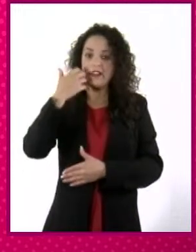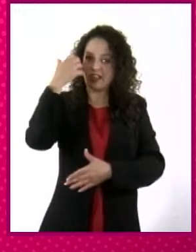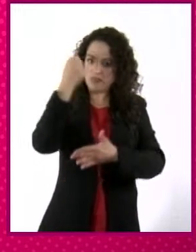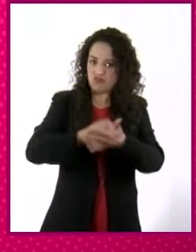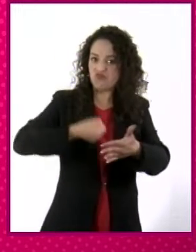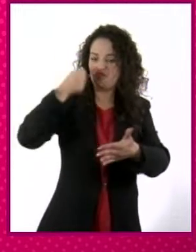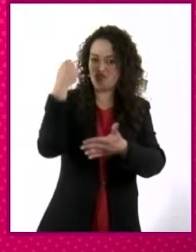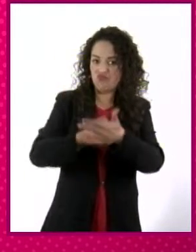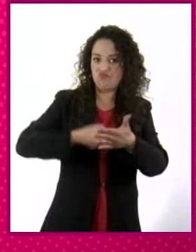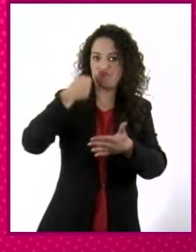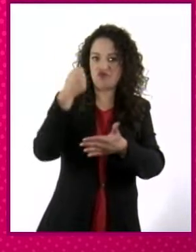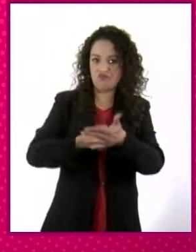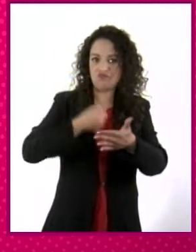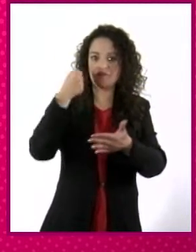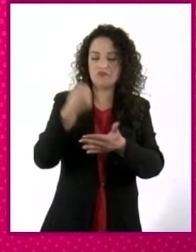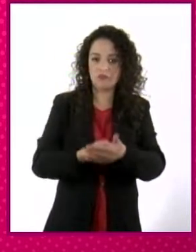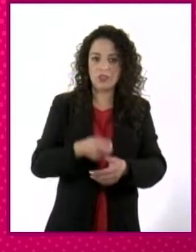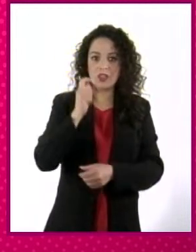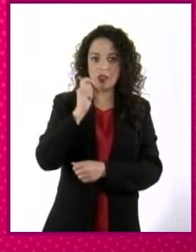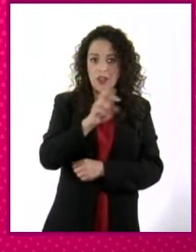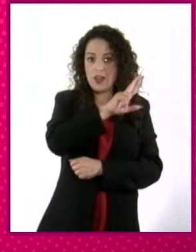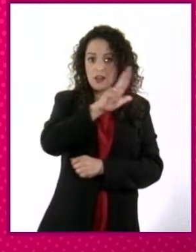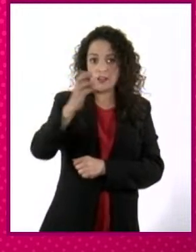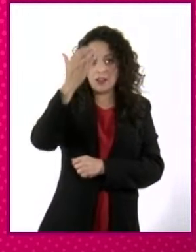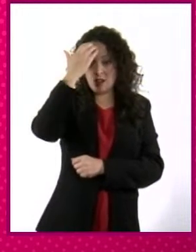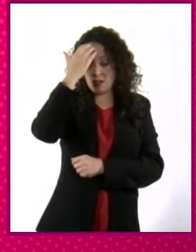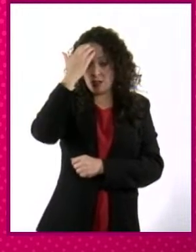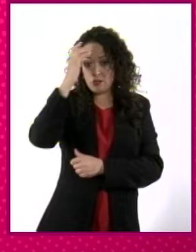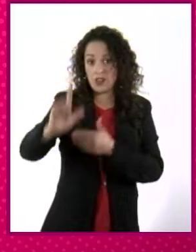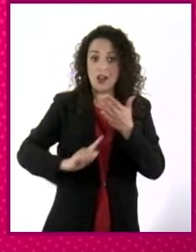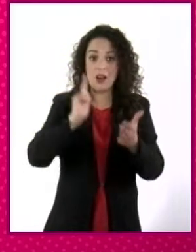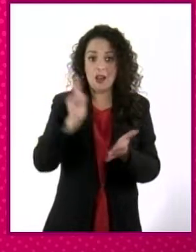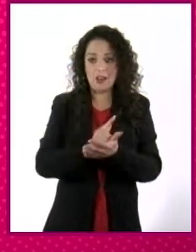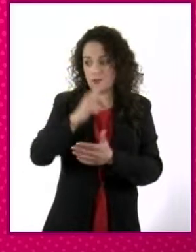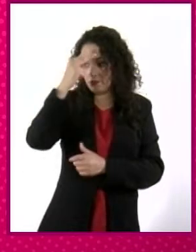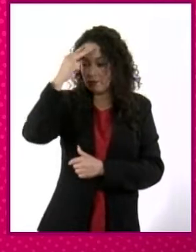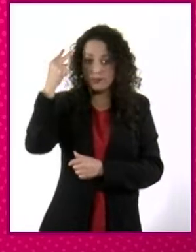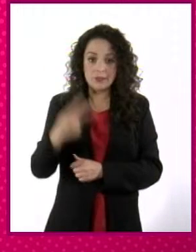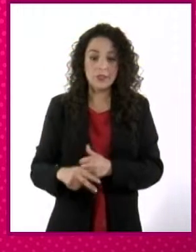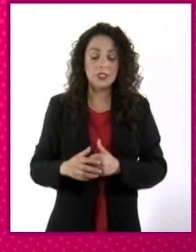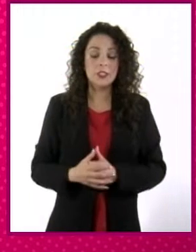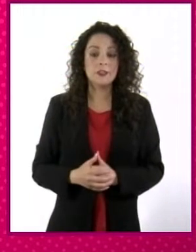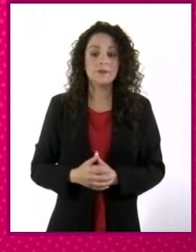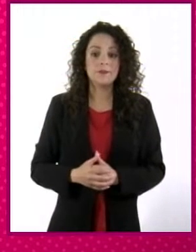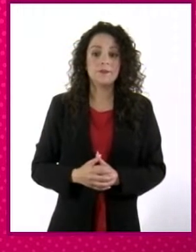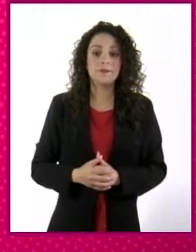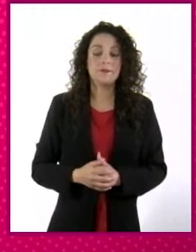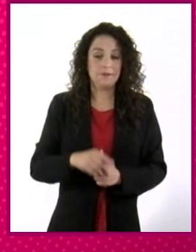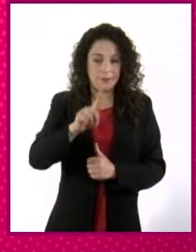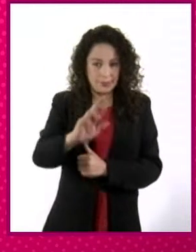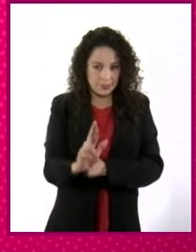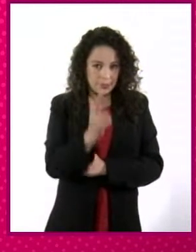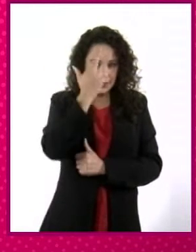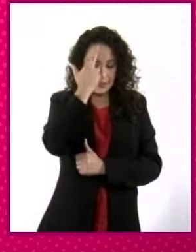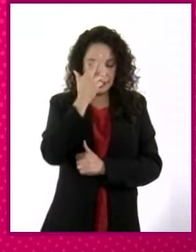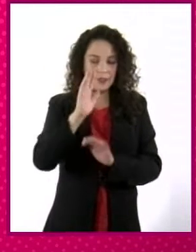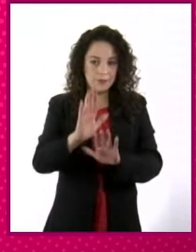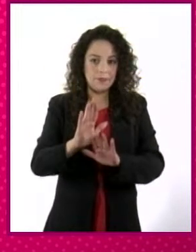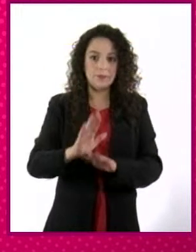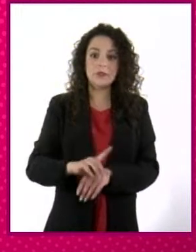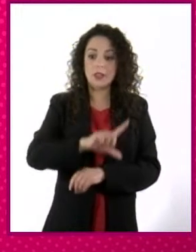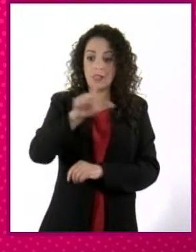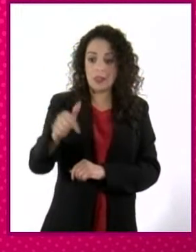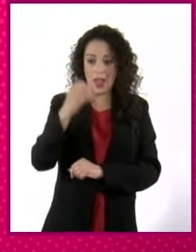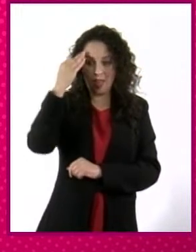exigir que fueran reconocidos por el Estado mexicano. Hay que recordar que después de la época